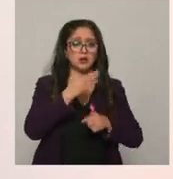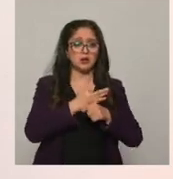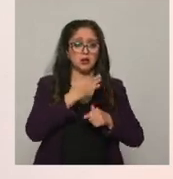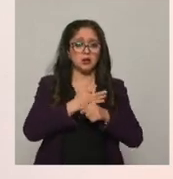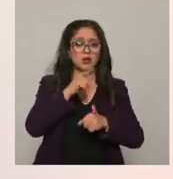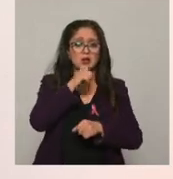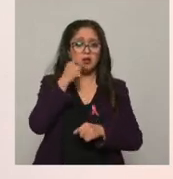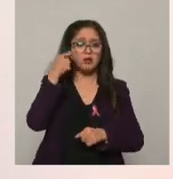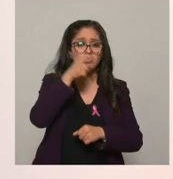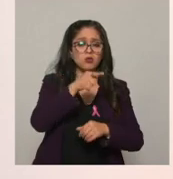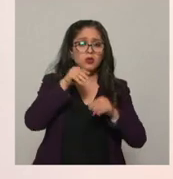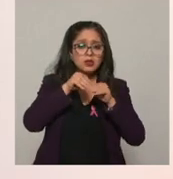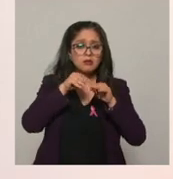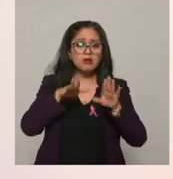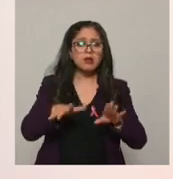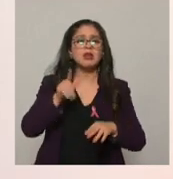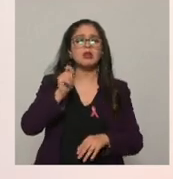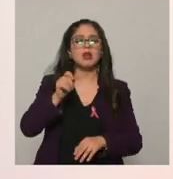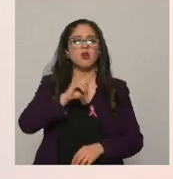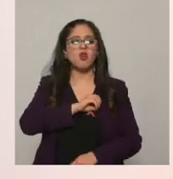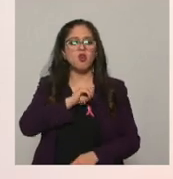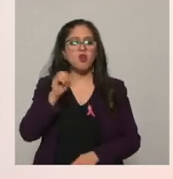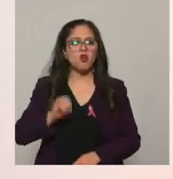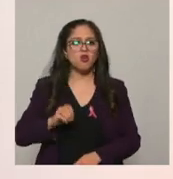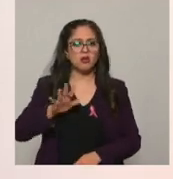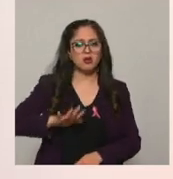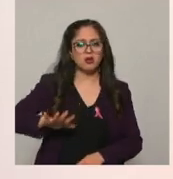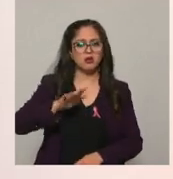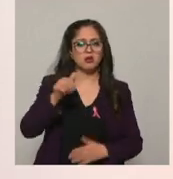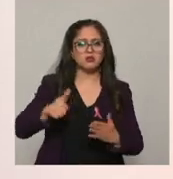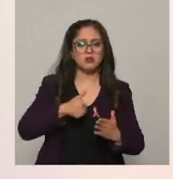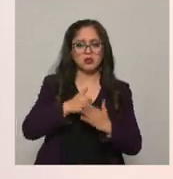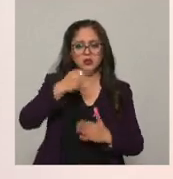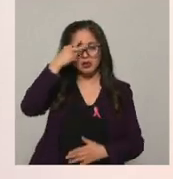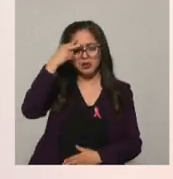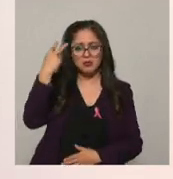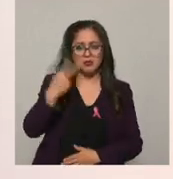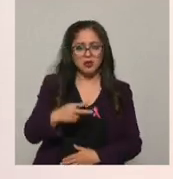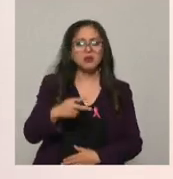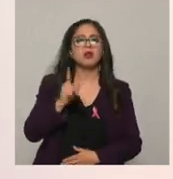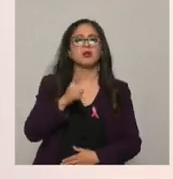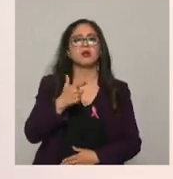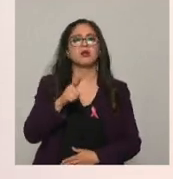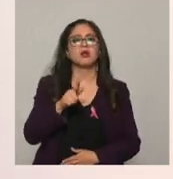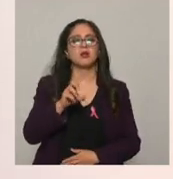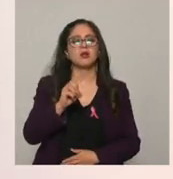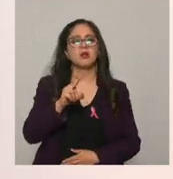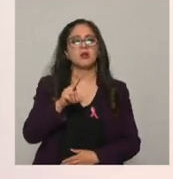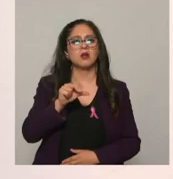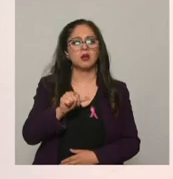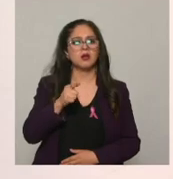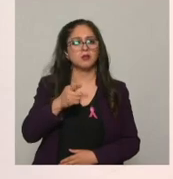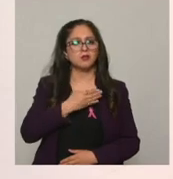difusión sobre estos crímenes de odio en la Ciudad de México. Adelante, Gloria, muy buenos días.